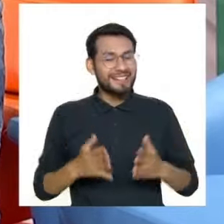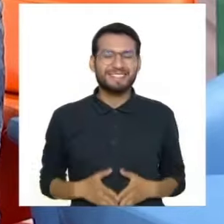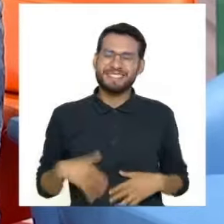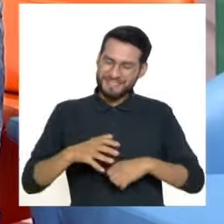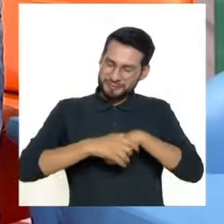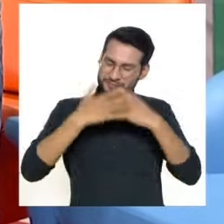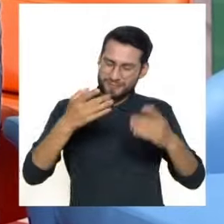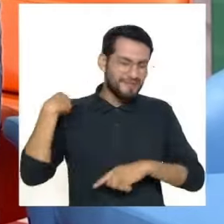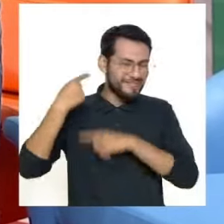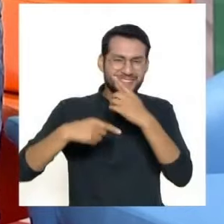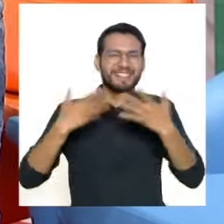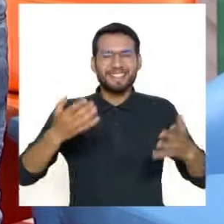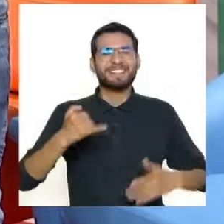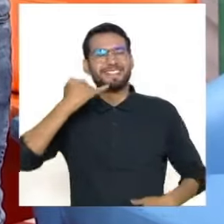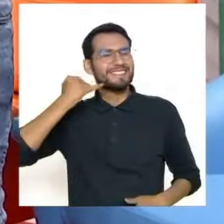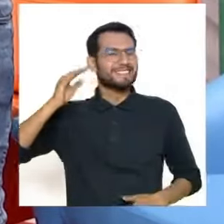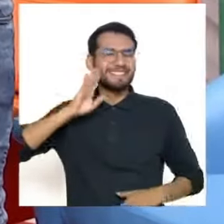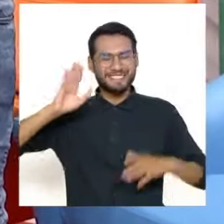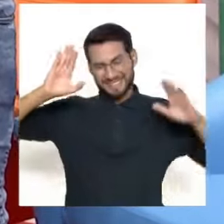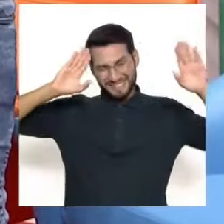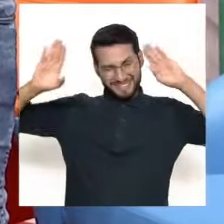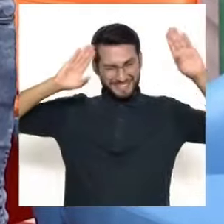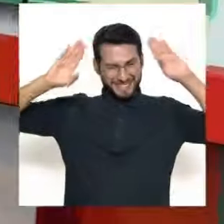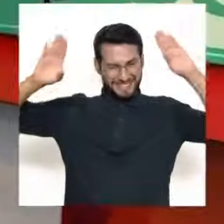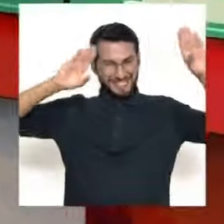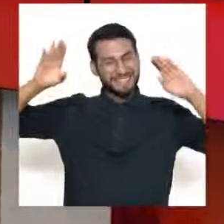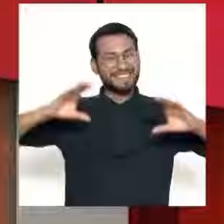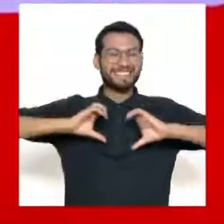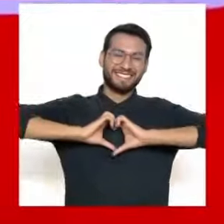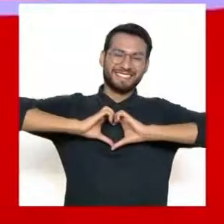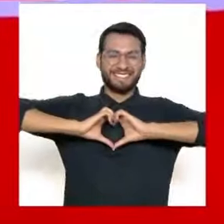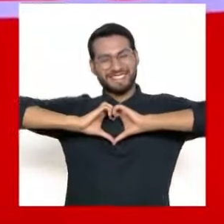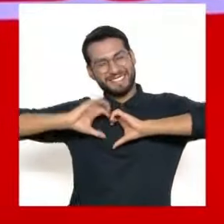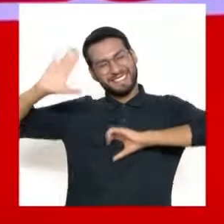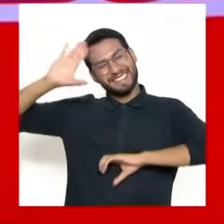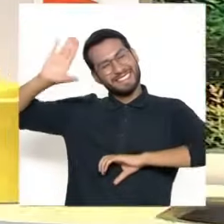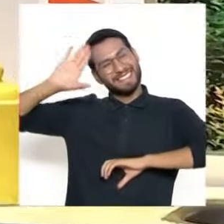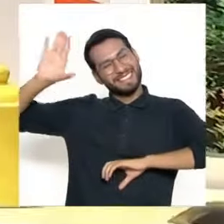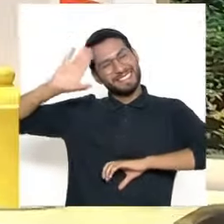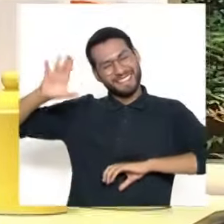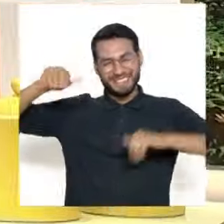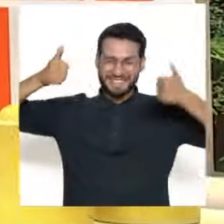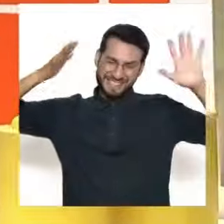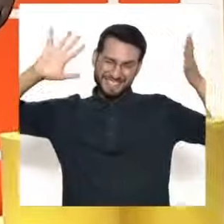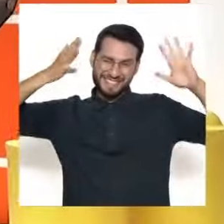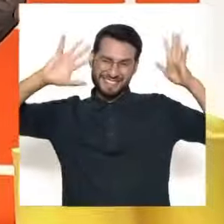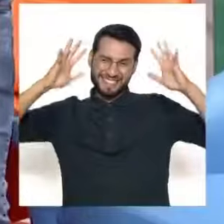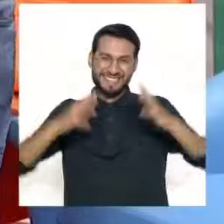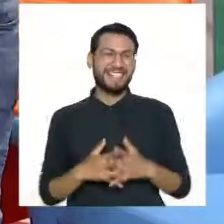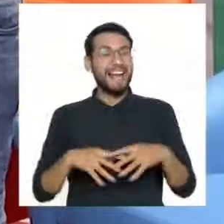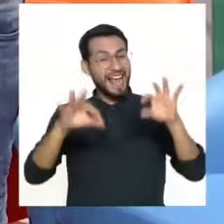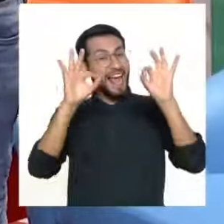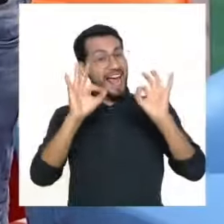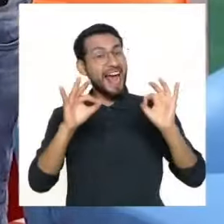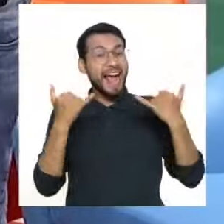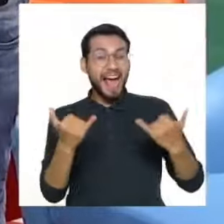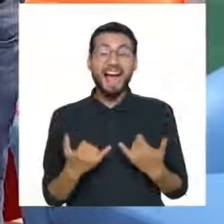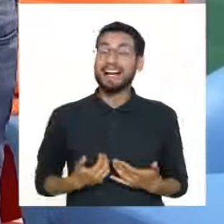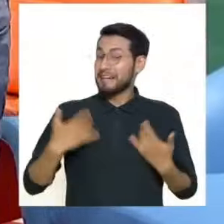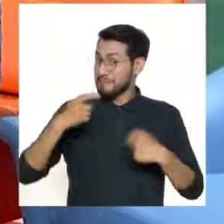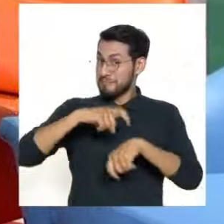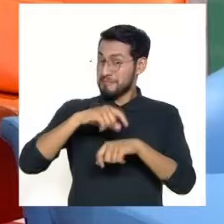tenemos que saludar como todos los días a Josué fuerte Las Palmas para Jos Jos señor director ya está